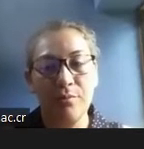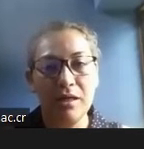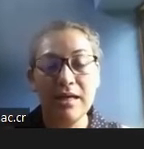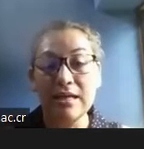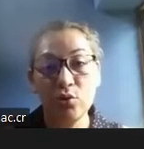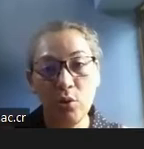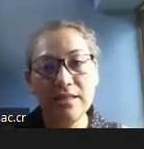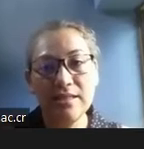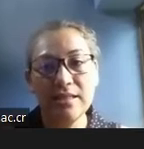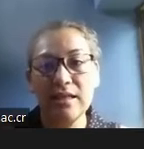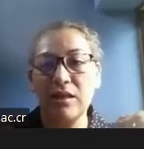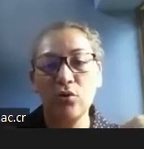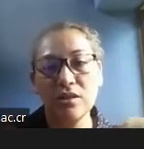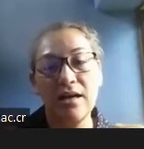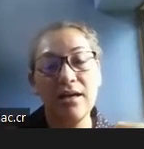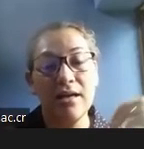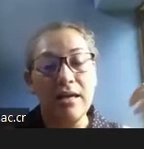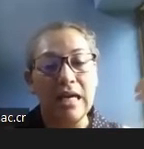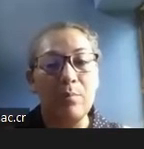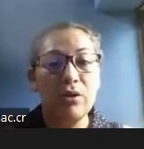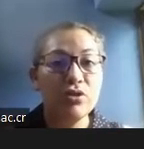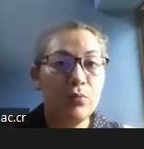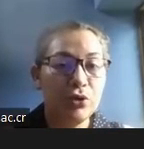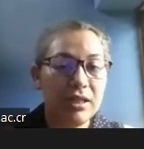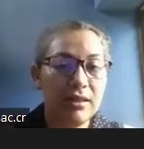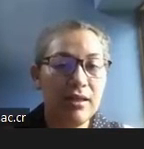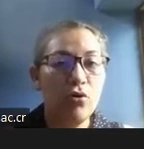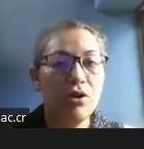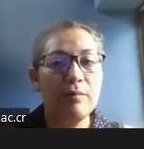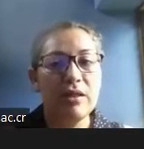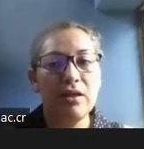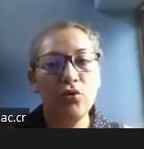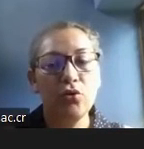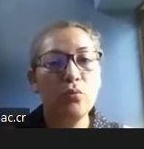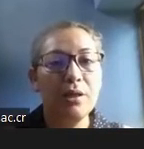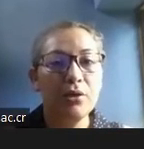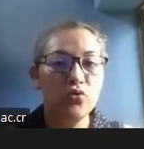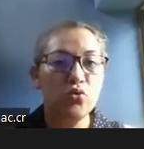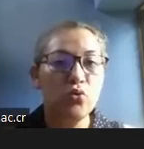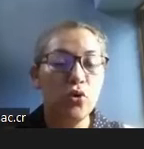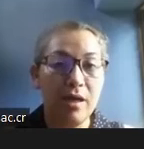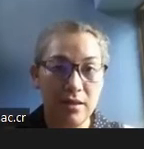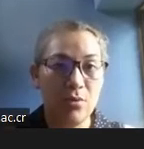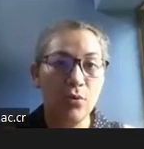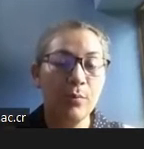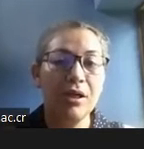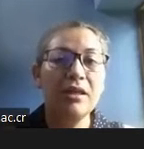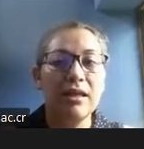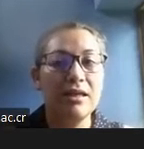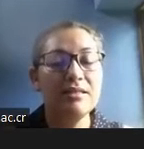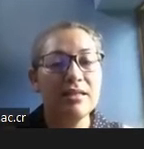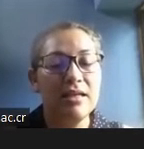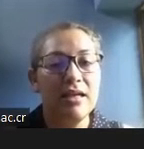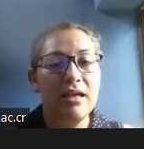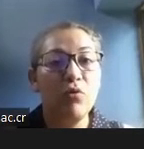anterior, ¿verdad? Eso no hace que el video sea menos importante o que el video no cumpla con su objetivo, ¿verdad?